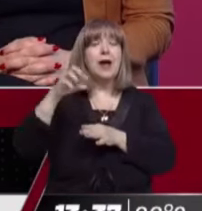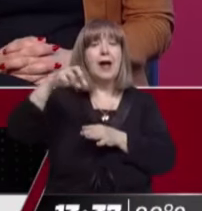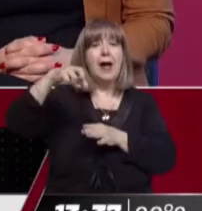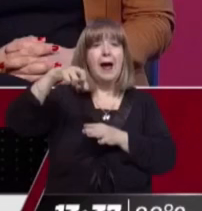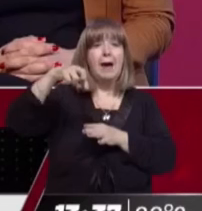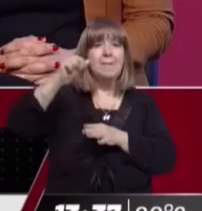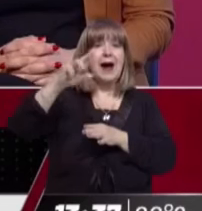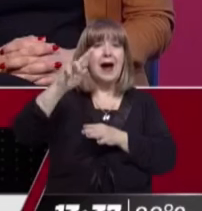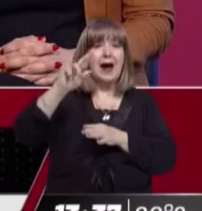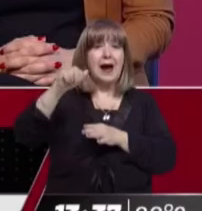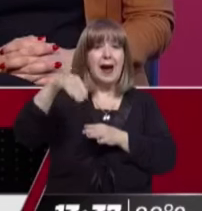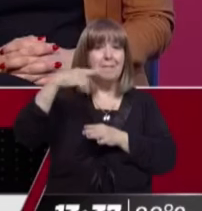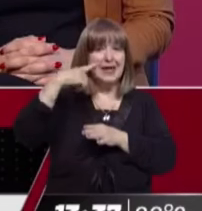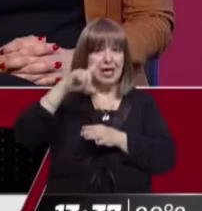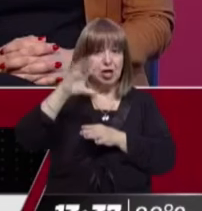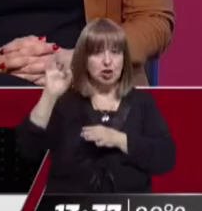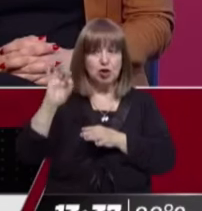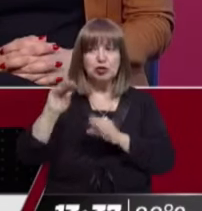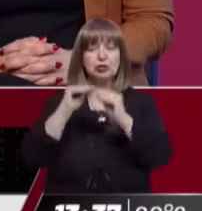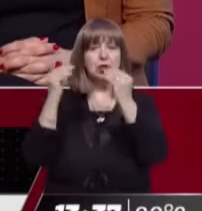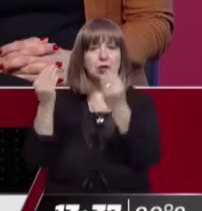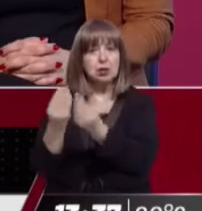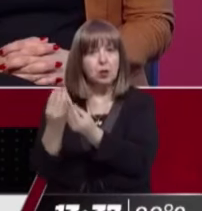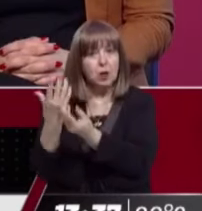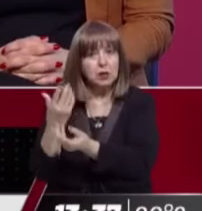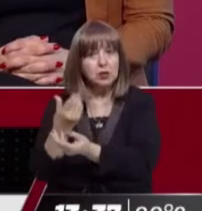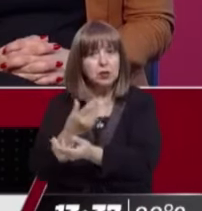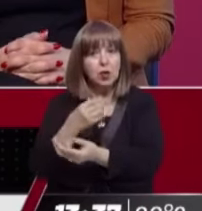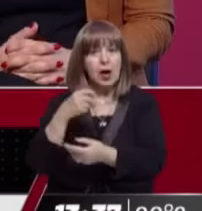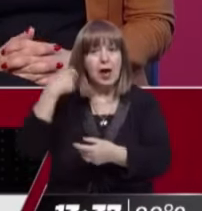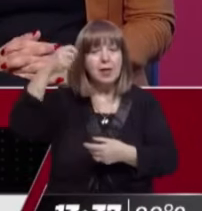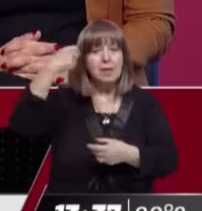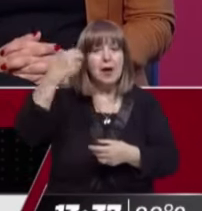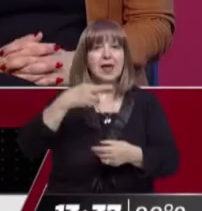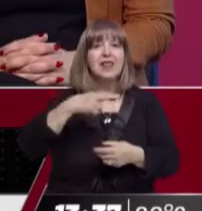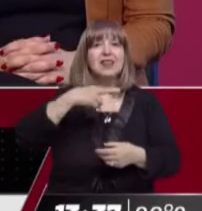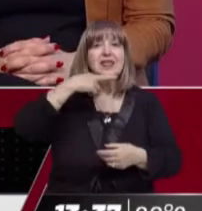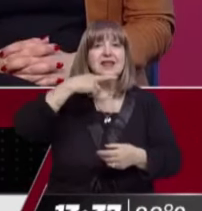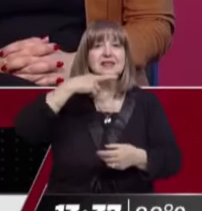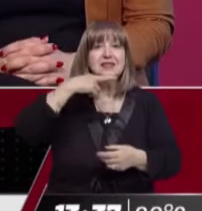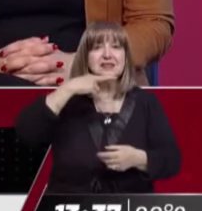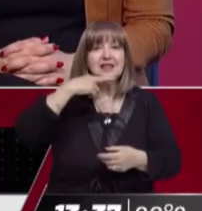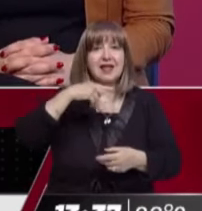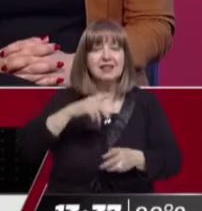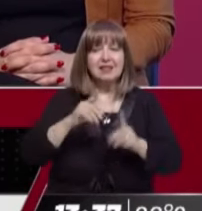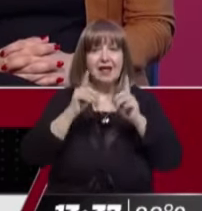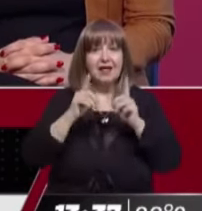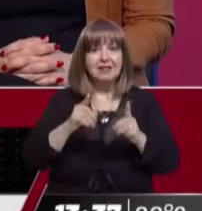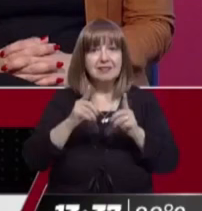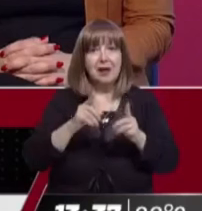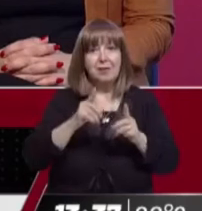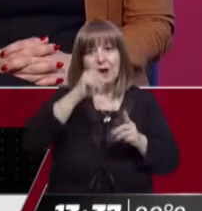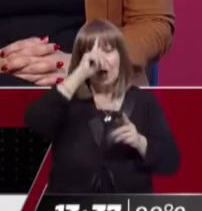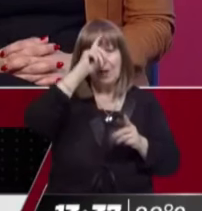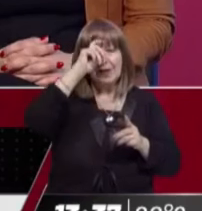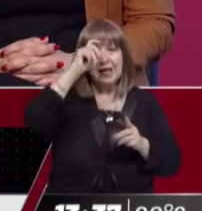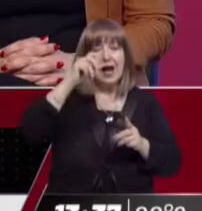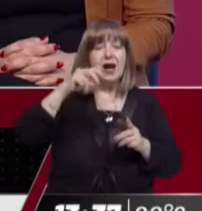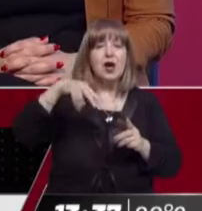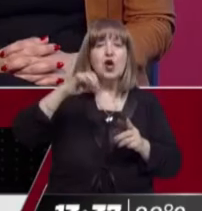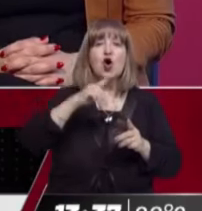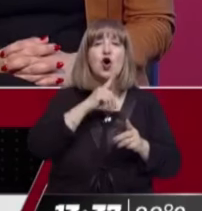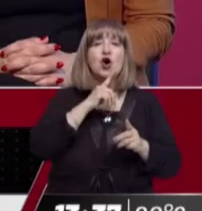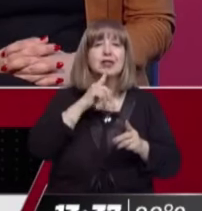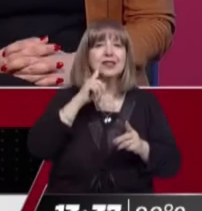de 17 animales. Muy y como consecuencia, incluso la internación de un niño en el hospital Noti en su momento, que esto no